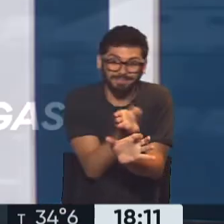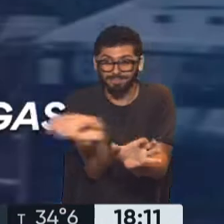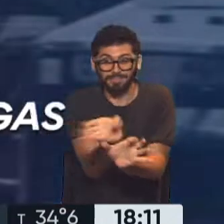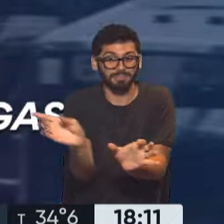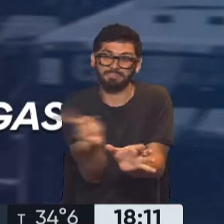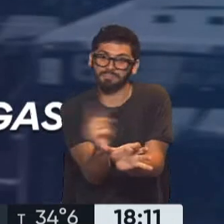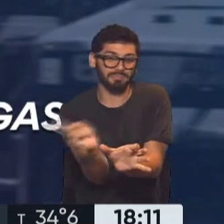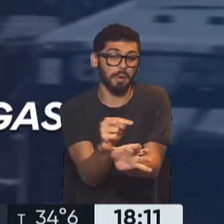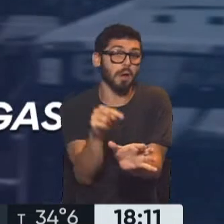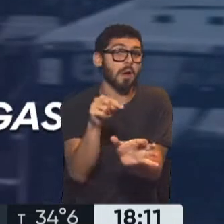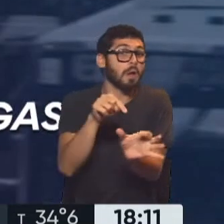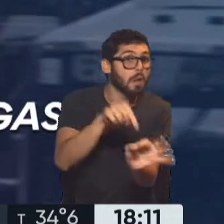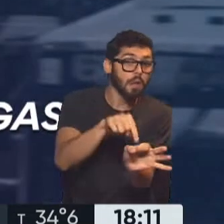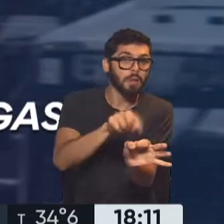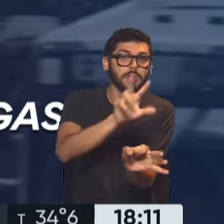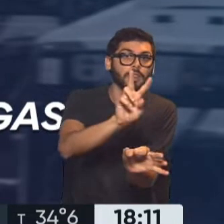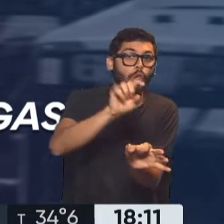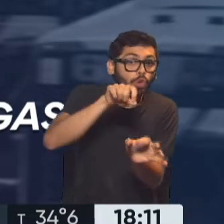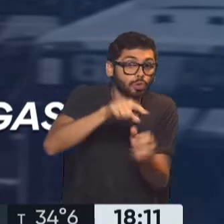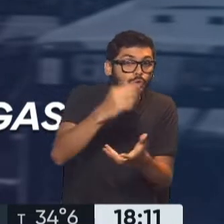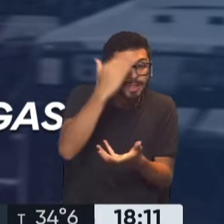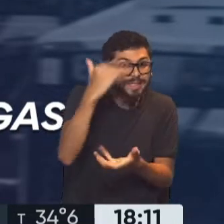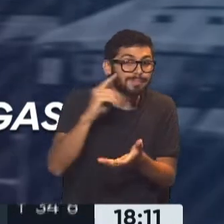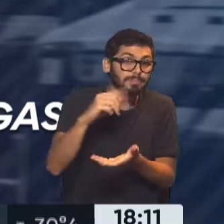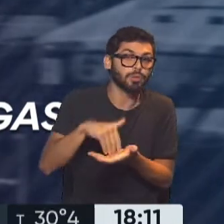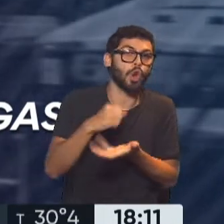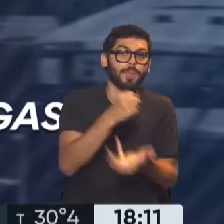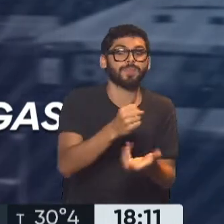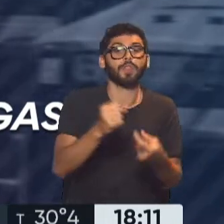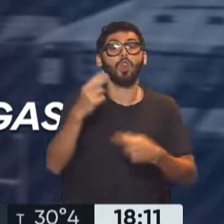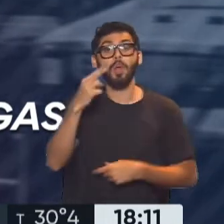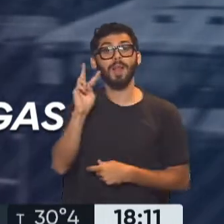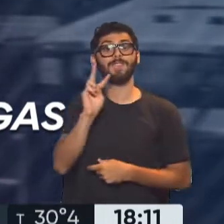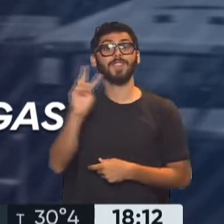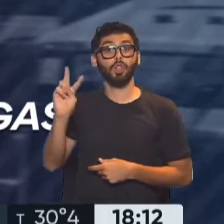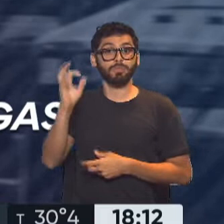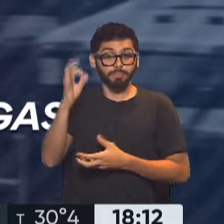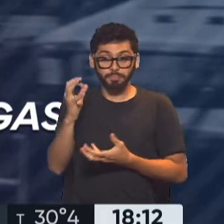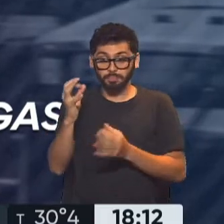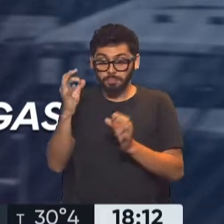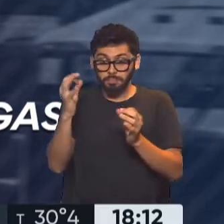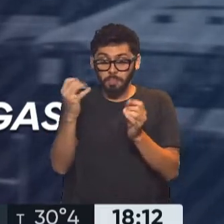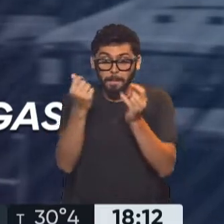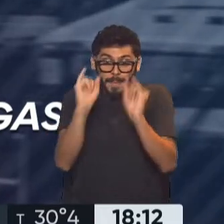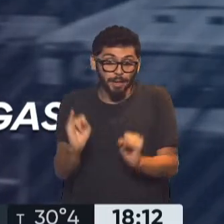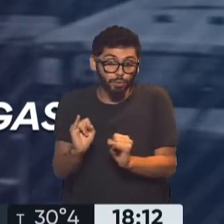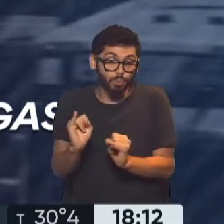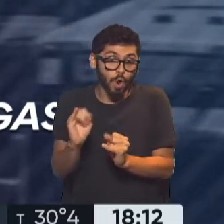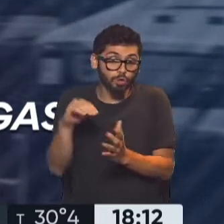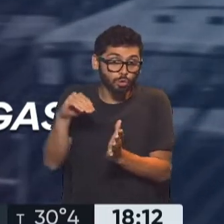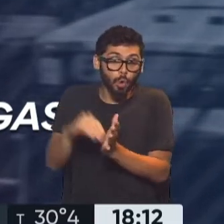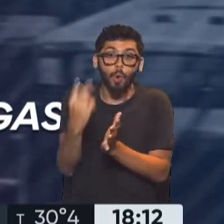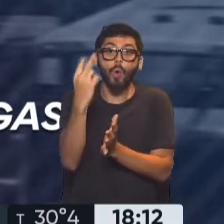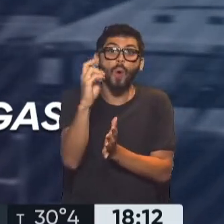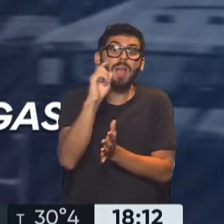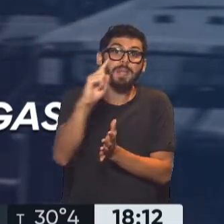dato, y es que en 2022 estaban dispuestos 20.700 millones de pesos. Esto forma parte del presupuesto 2022, que ya sabemos el Congreso